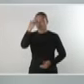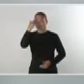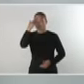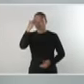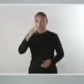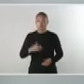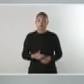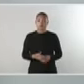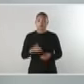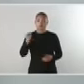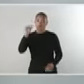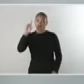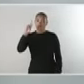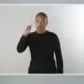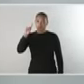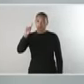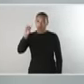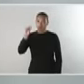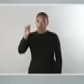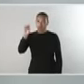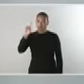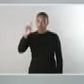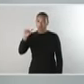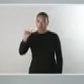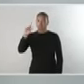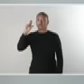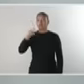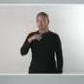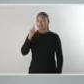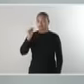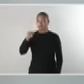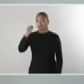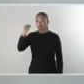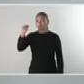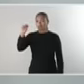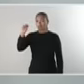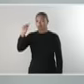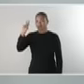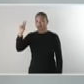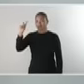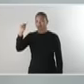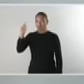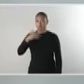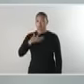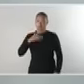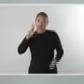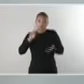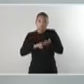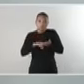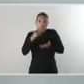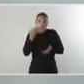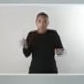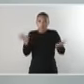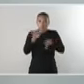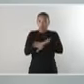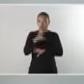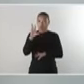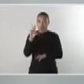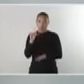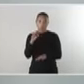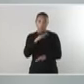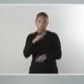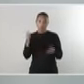que Armando Vera García y el partido del trabajo tenemos la voluntad de cambiar lo que no funciona